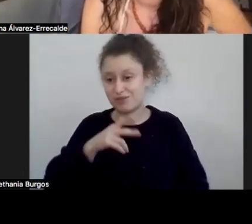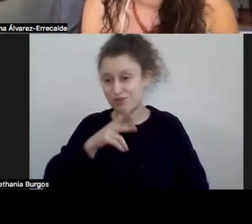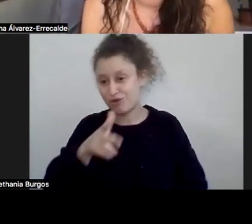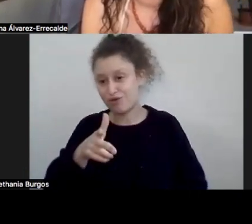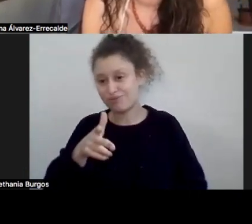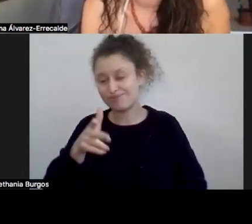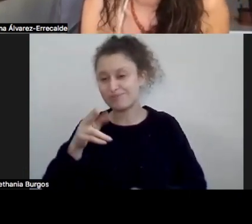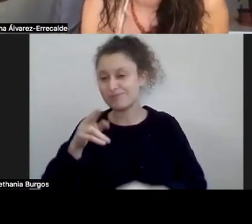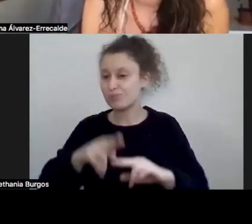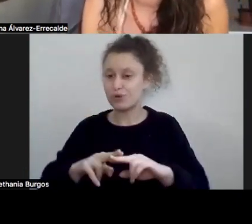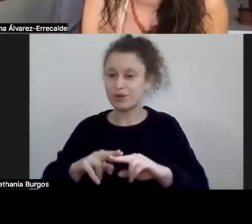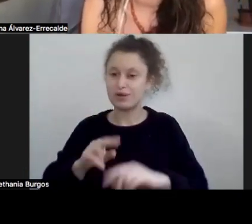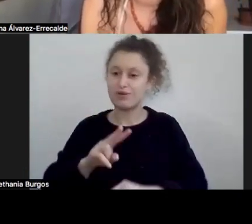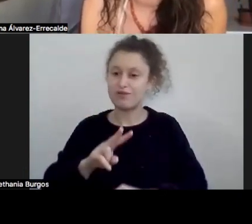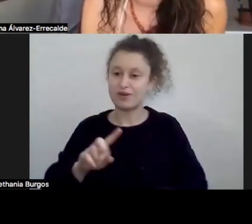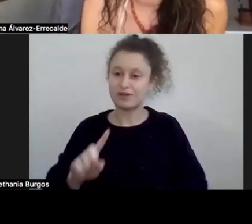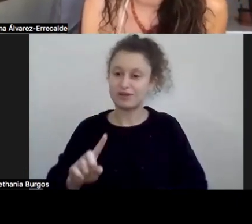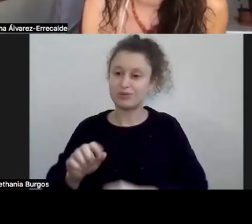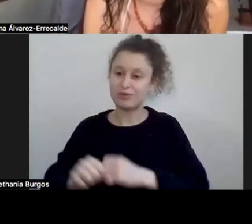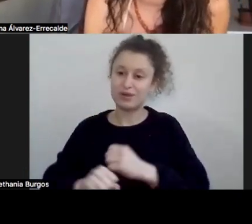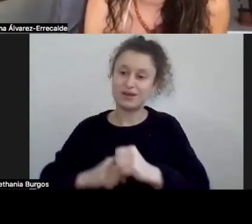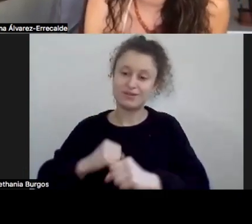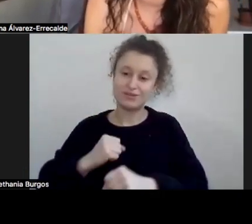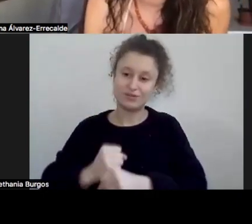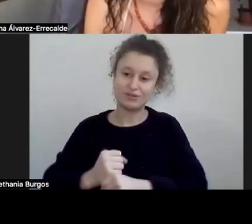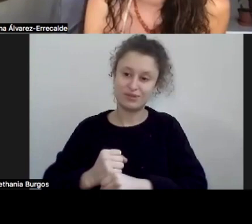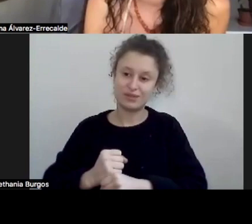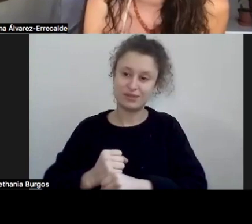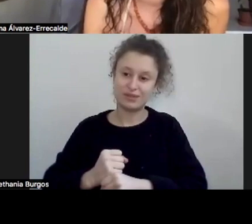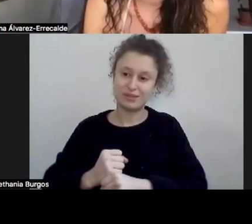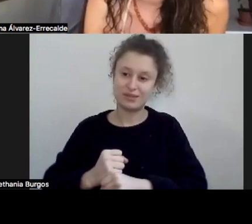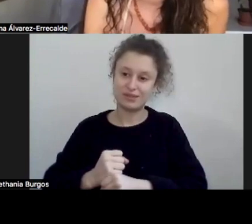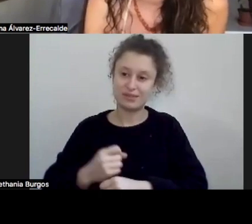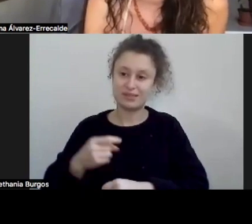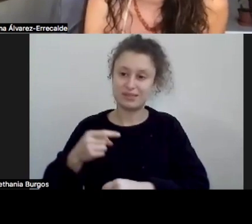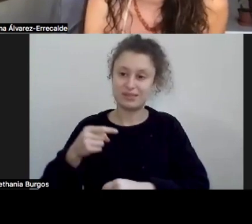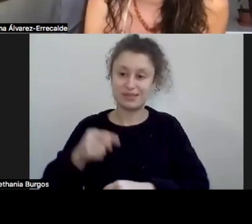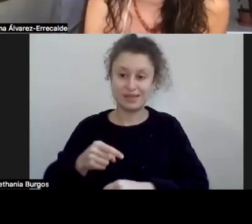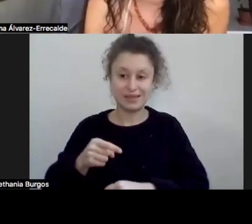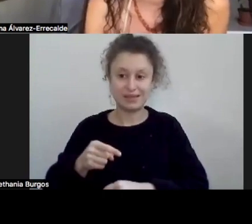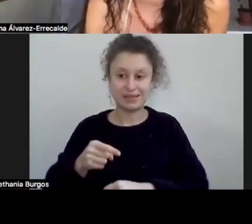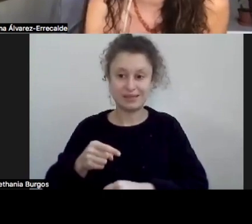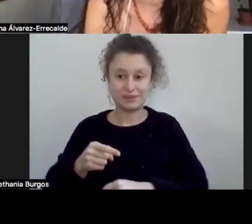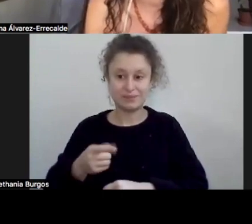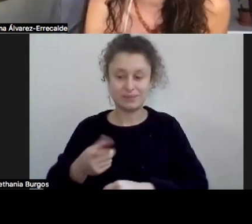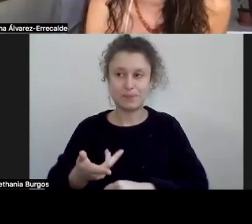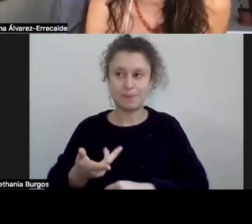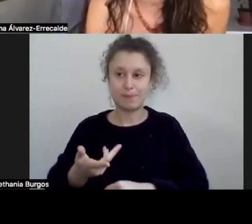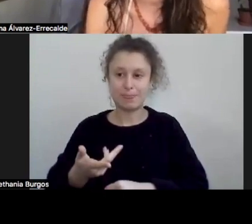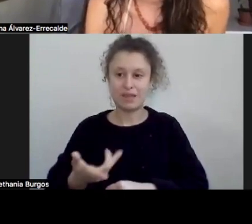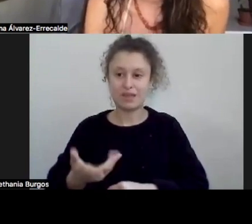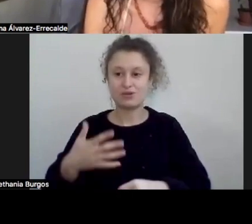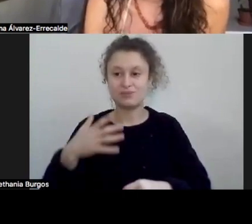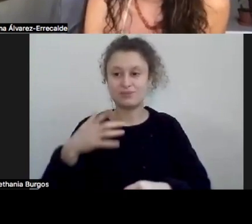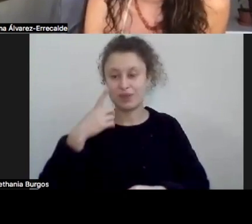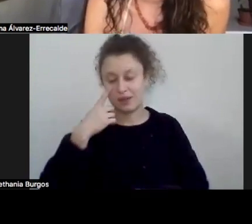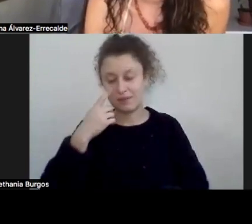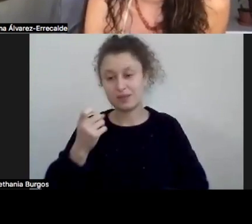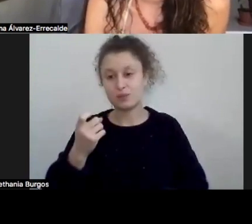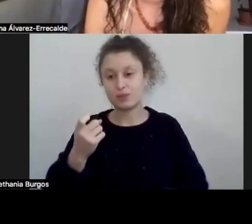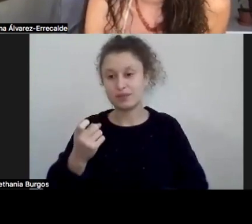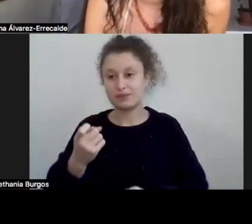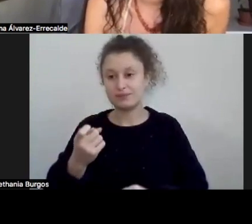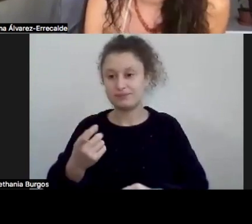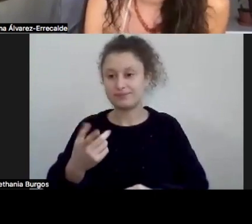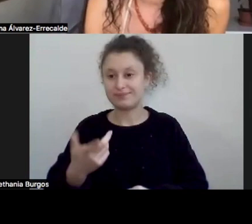bueno, también acá me tengo que aplicar el cuento, ¿no? Que el destino de mi hijo, aun siendo que no era el que yo esperaba,